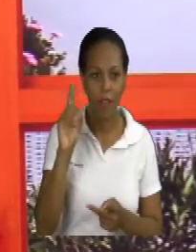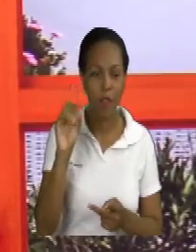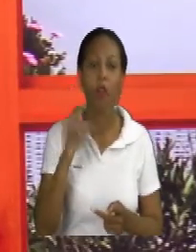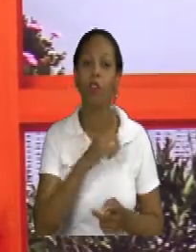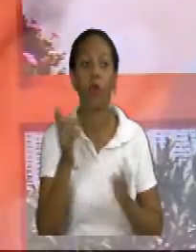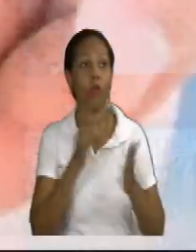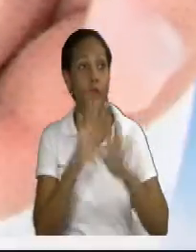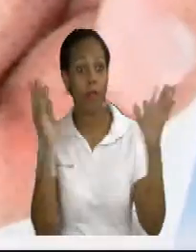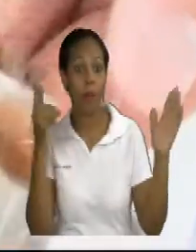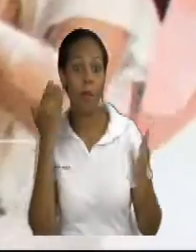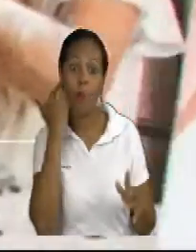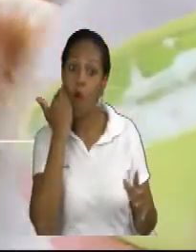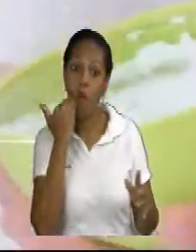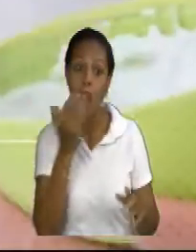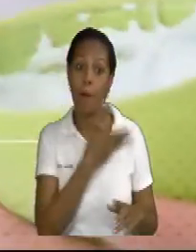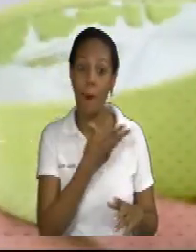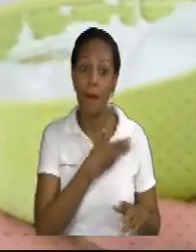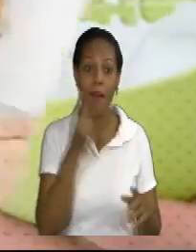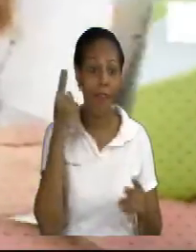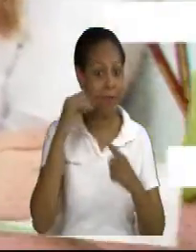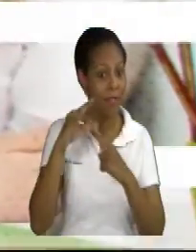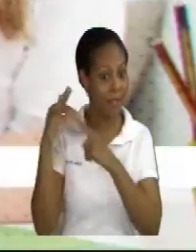jornada.